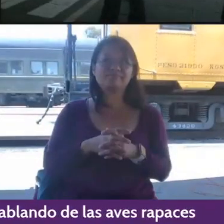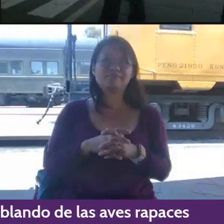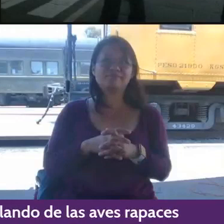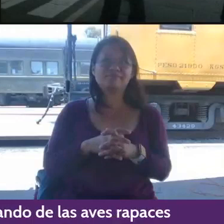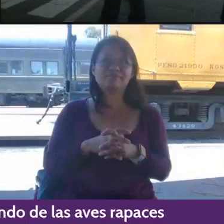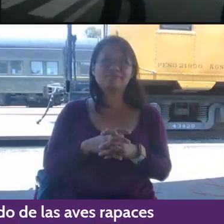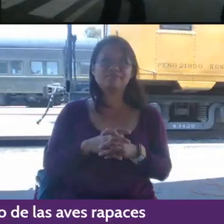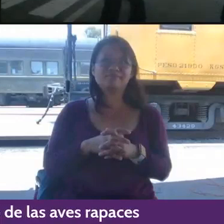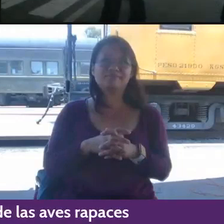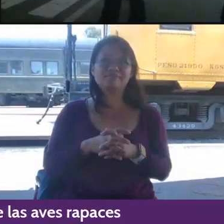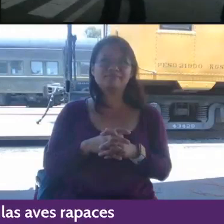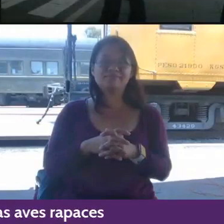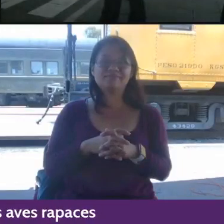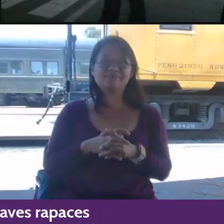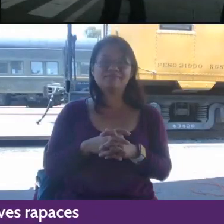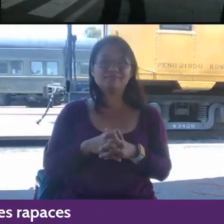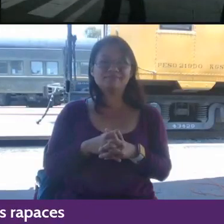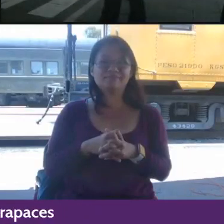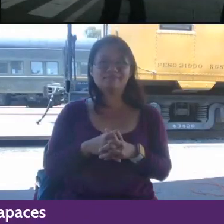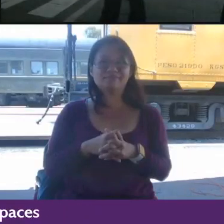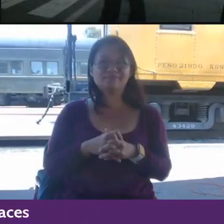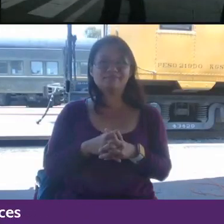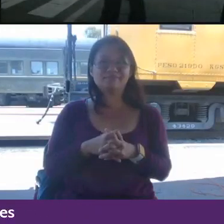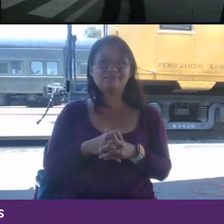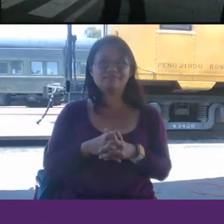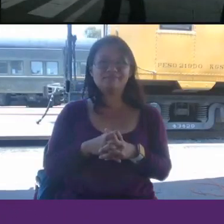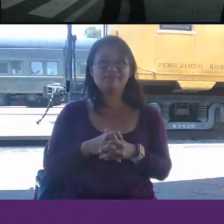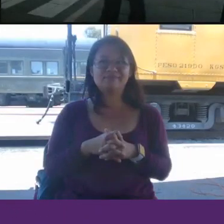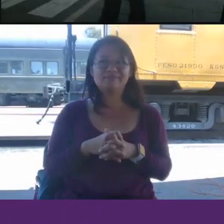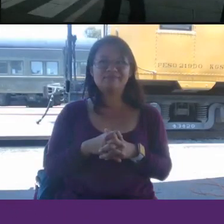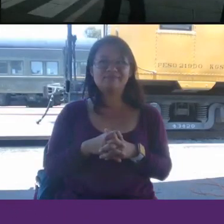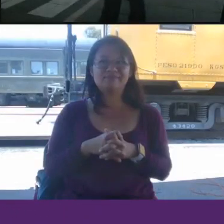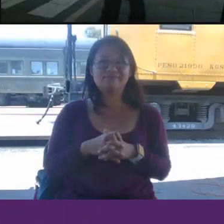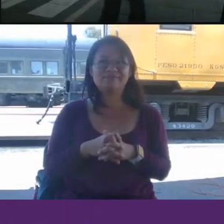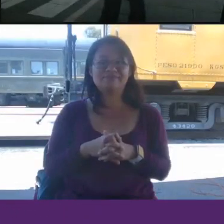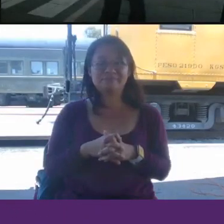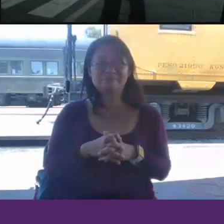Ay, cuánta propaganda. Para que la paz le meten.